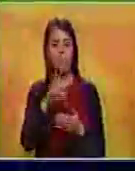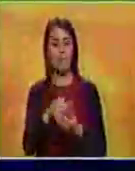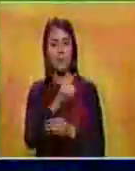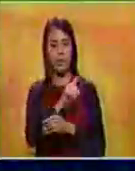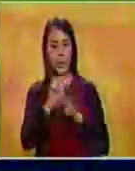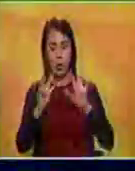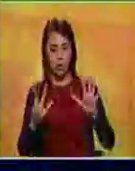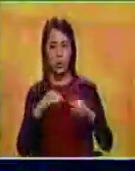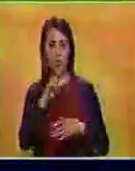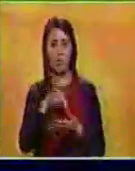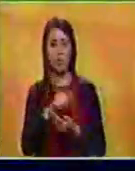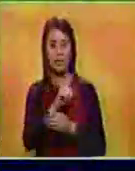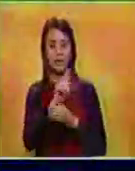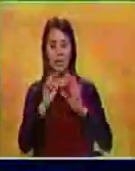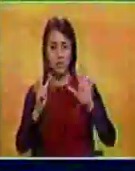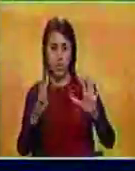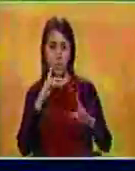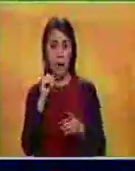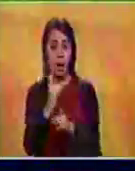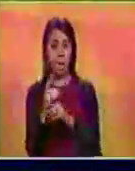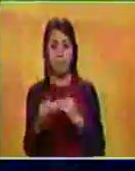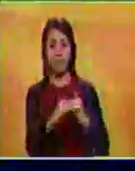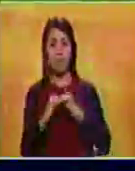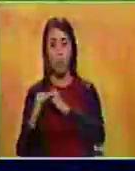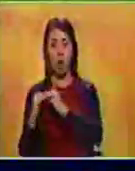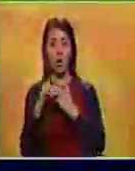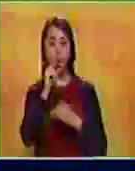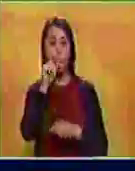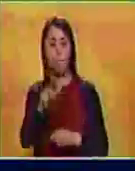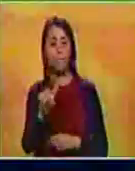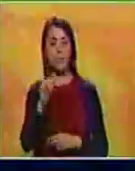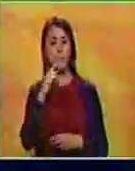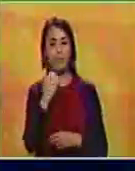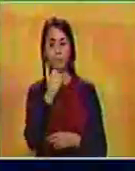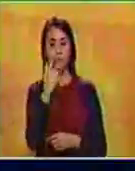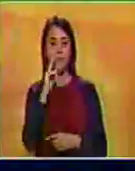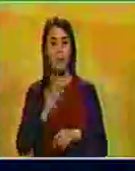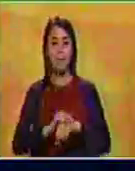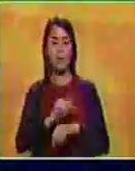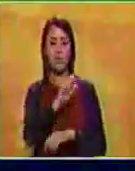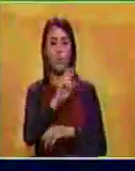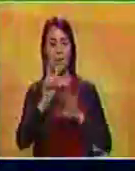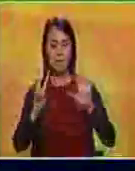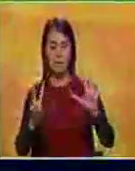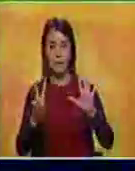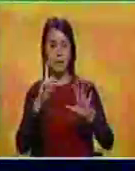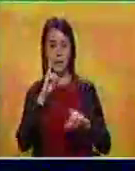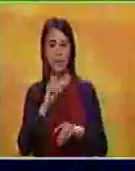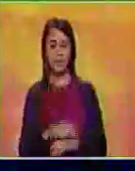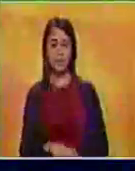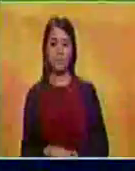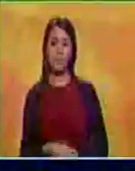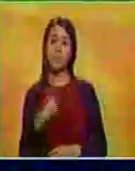con un empate a 1 tanto en Mestalla. Ángel Correa adelantó a los colchoneros al minuto 26 tras una asistencia